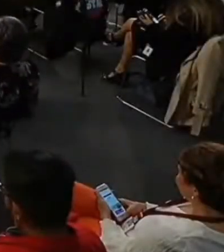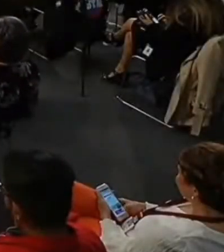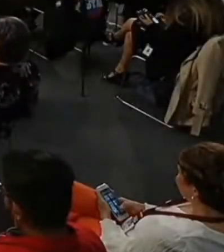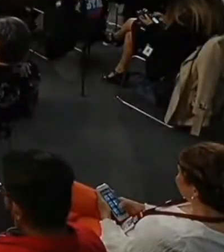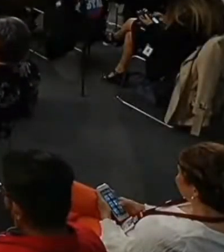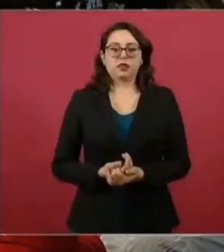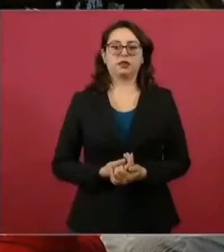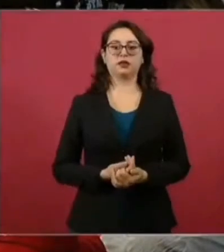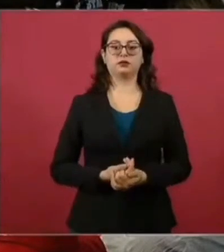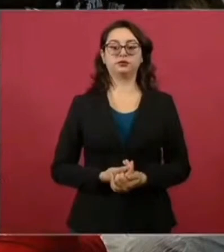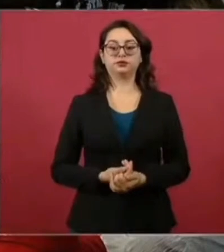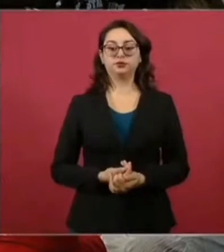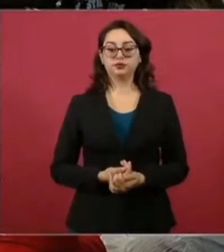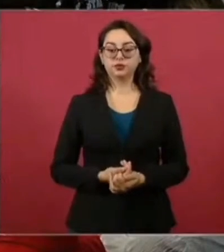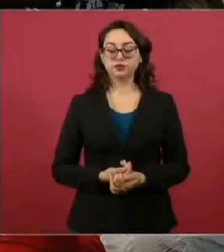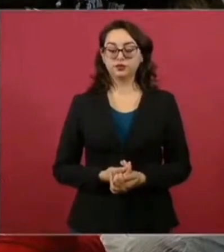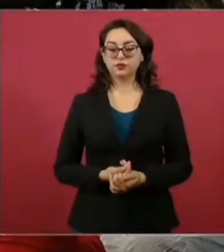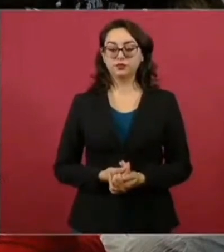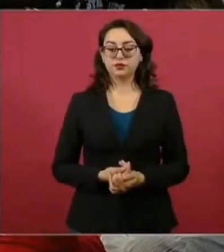El tren